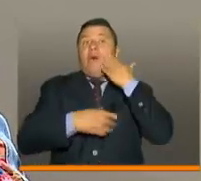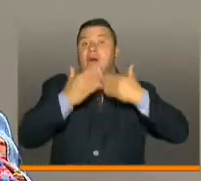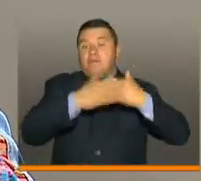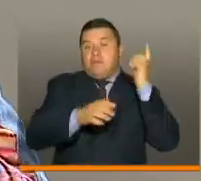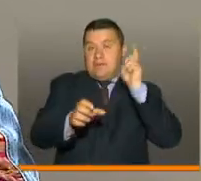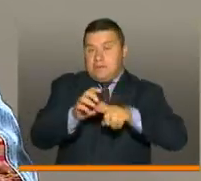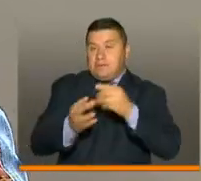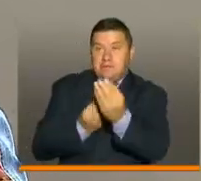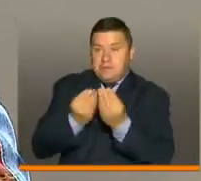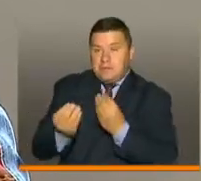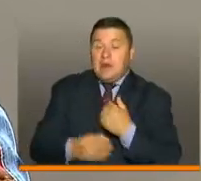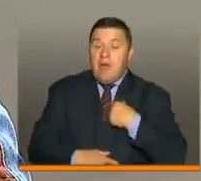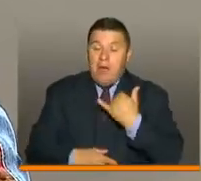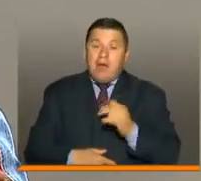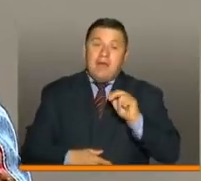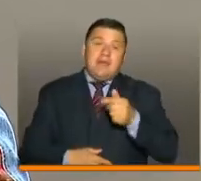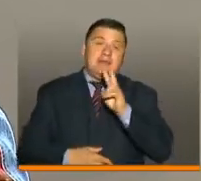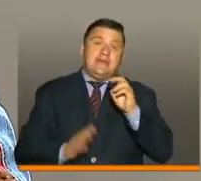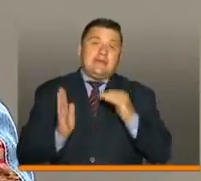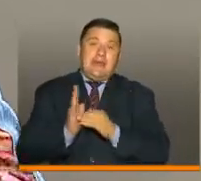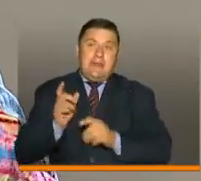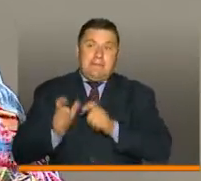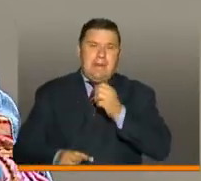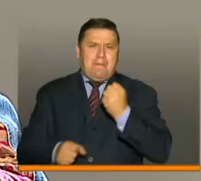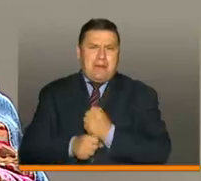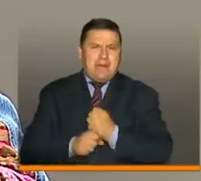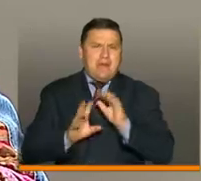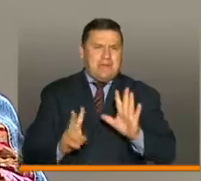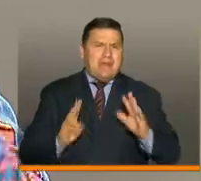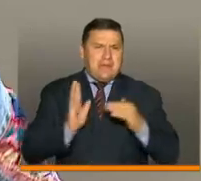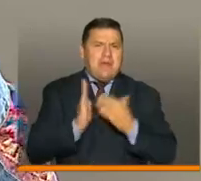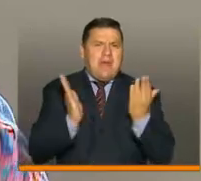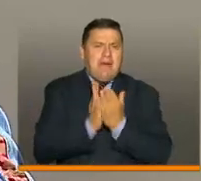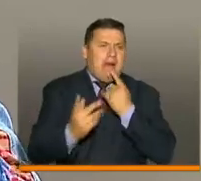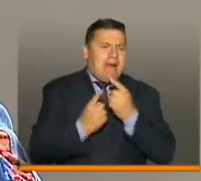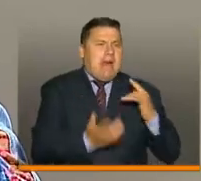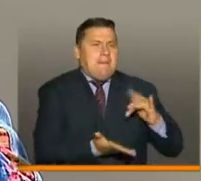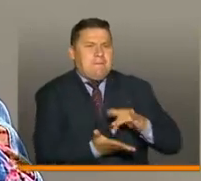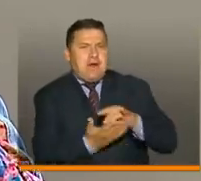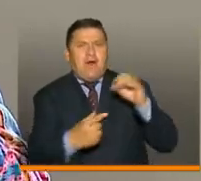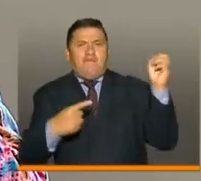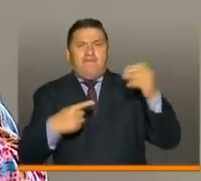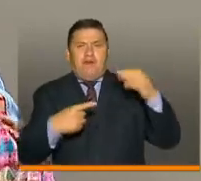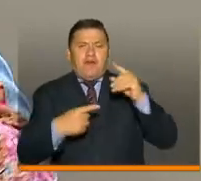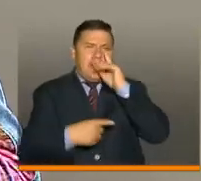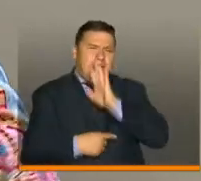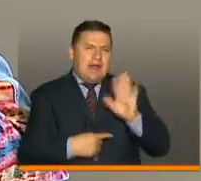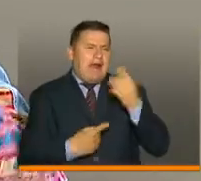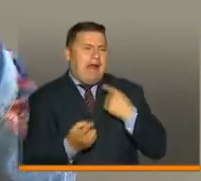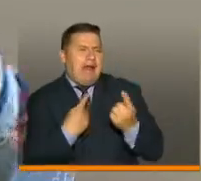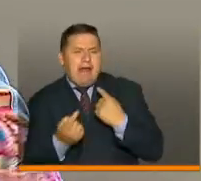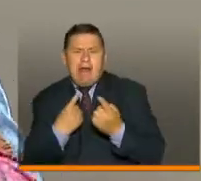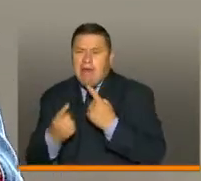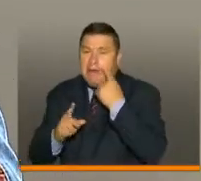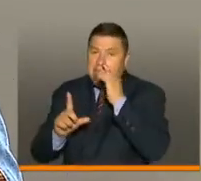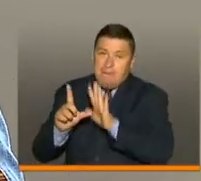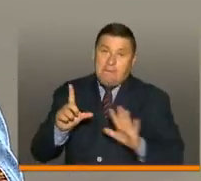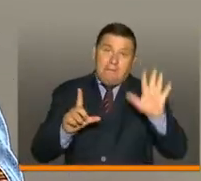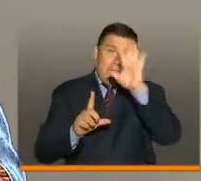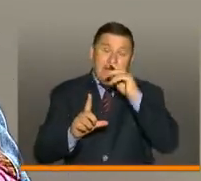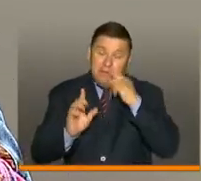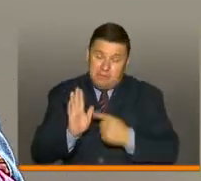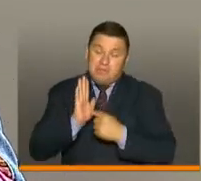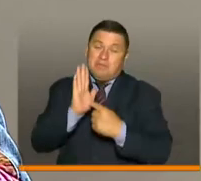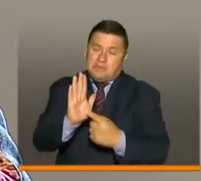sí les cuento que tenemos más de 17 mil personas hablando de educación, participando en el Foro Educativo Nacional, y creo que el video que vamos a